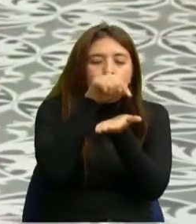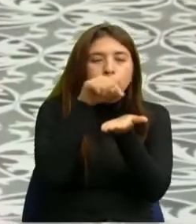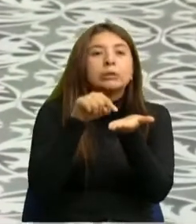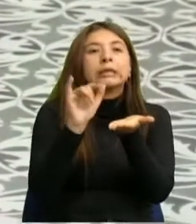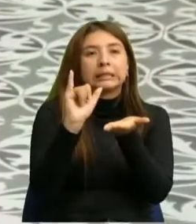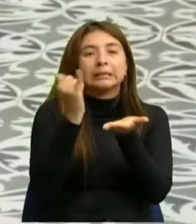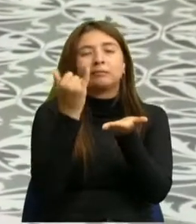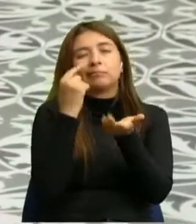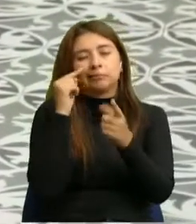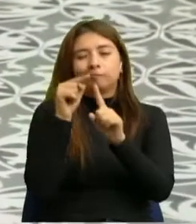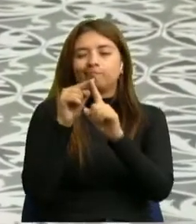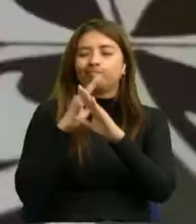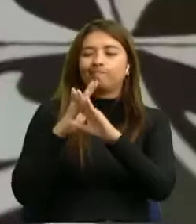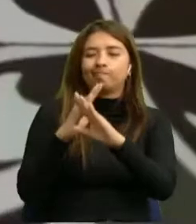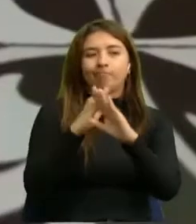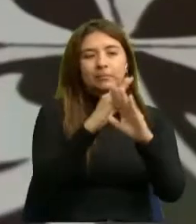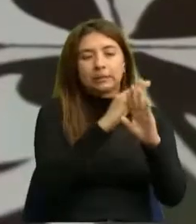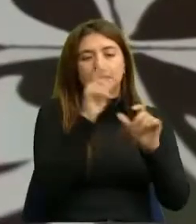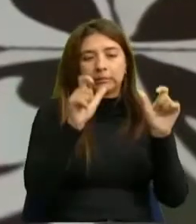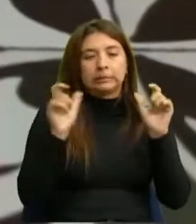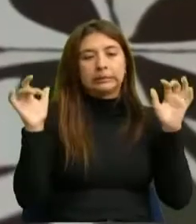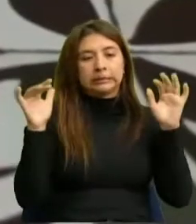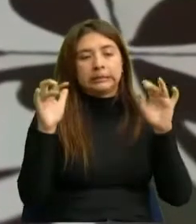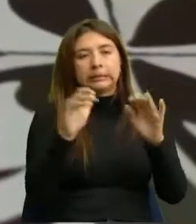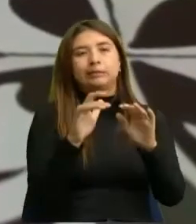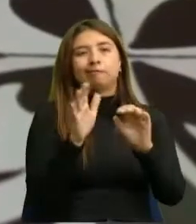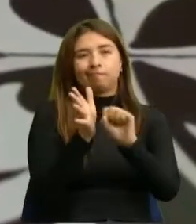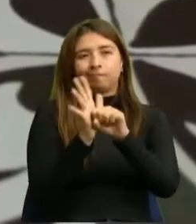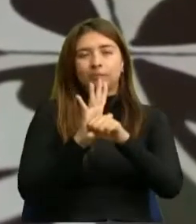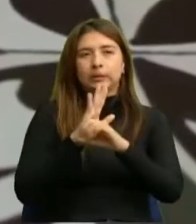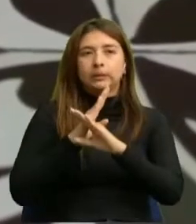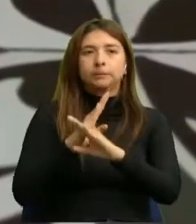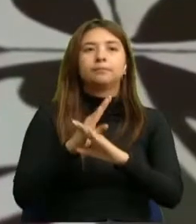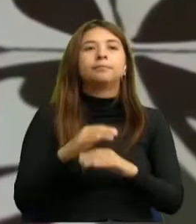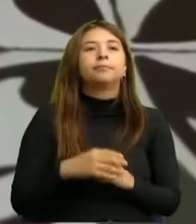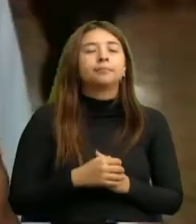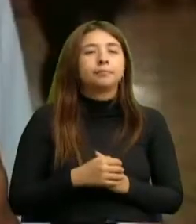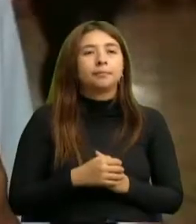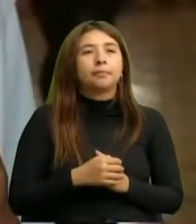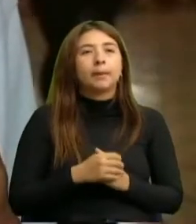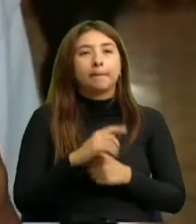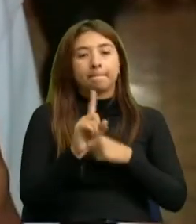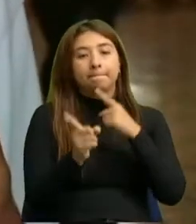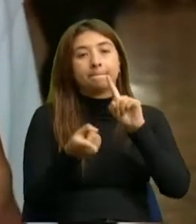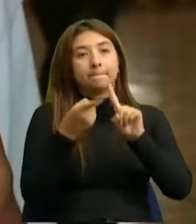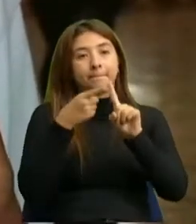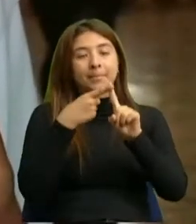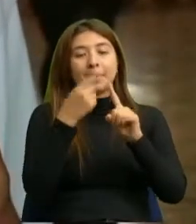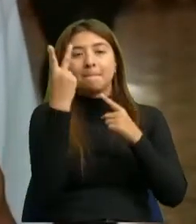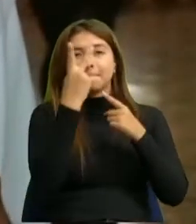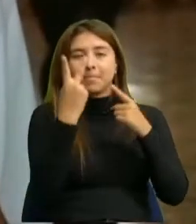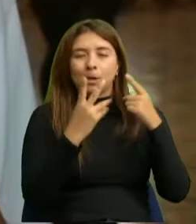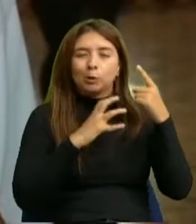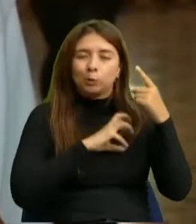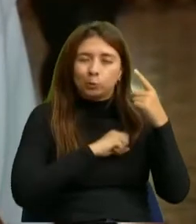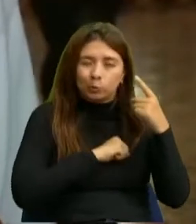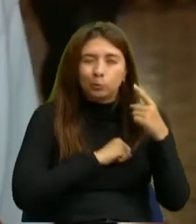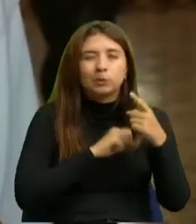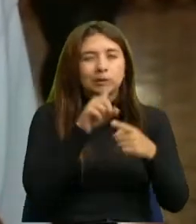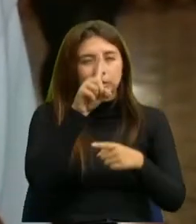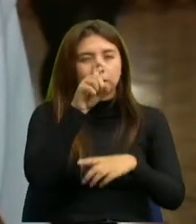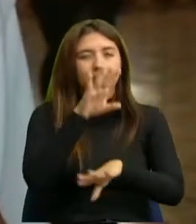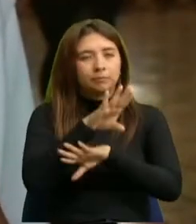evitar aglomeraciones y contagios por COVID-19. Comenzando con el Viernes de Dolores, a las 6 de la tarde tenemos